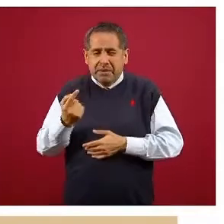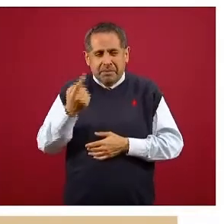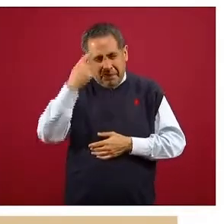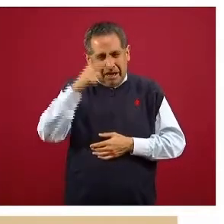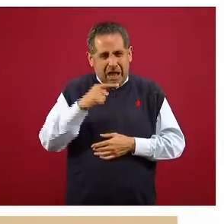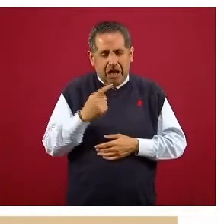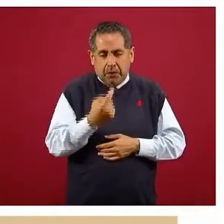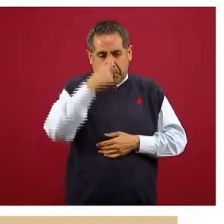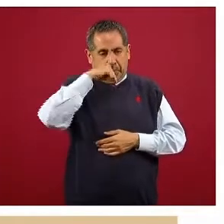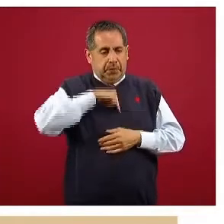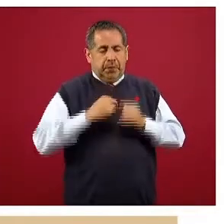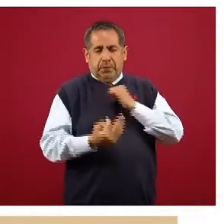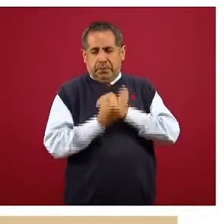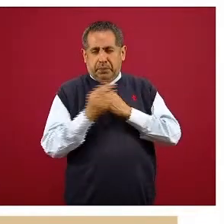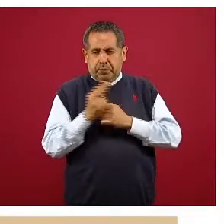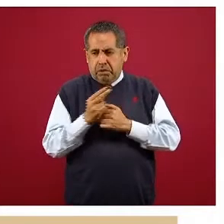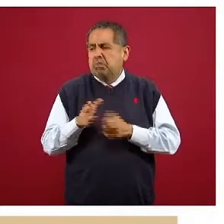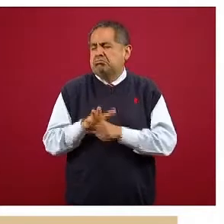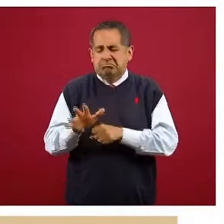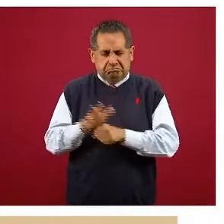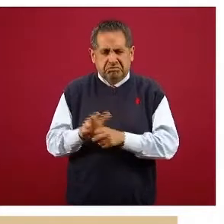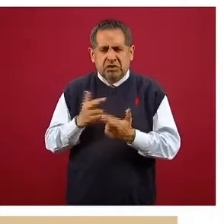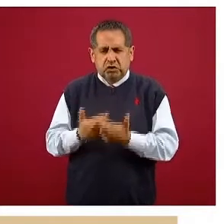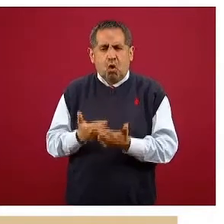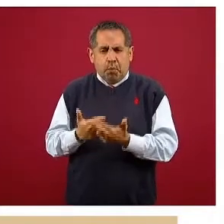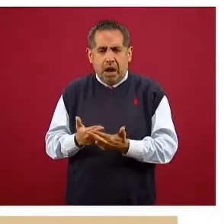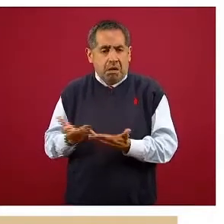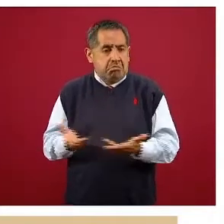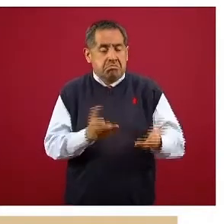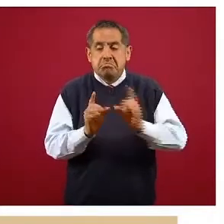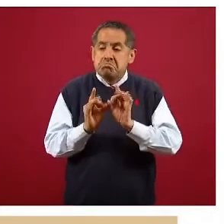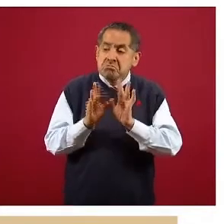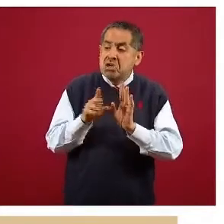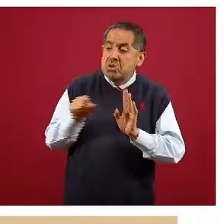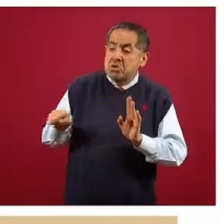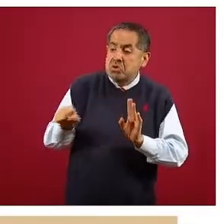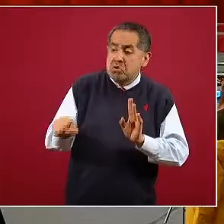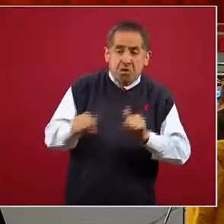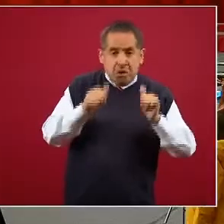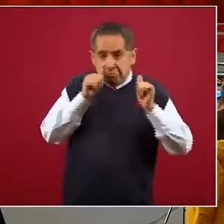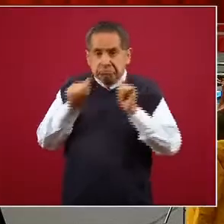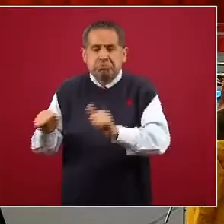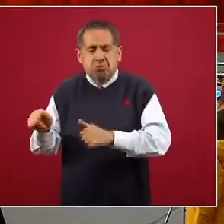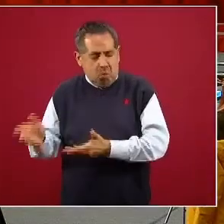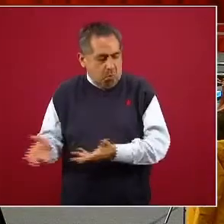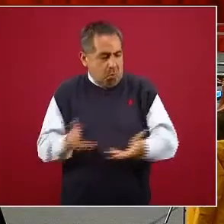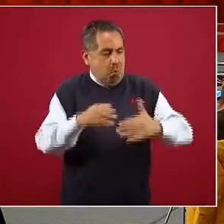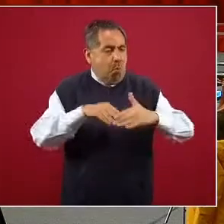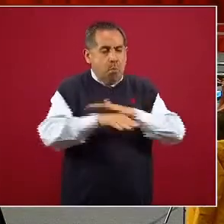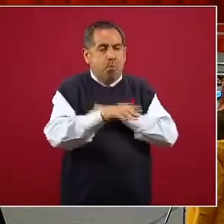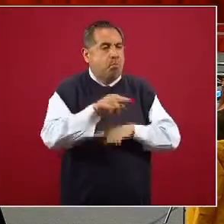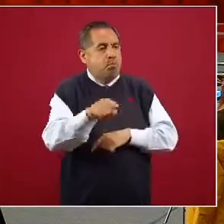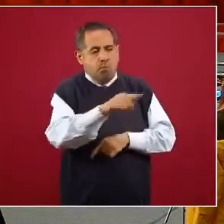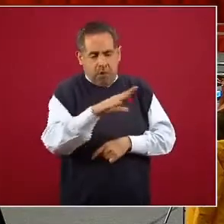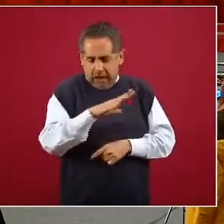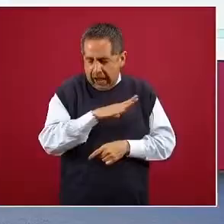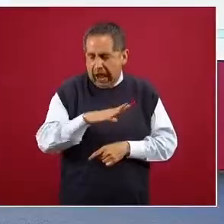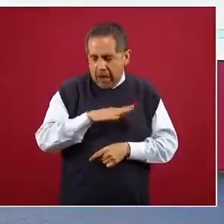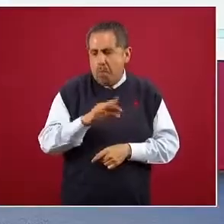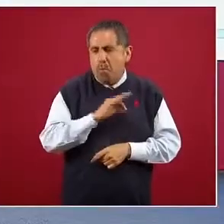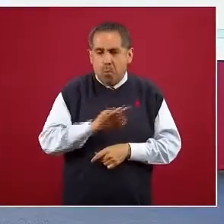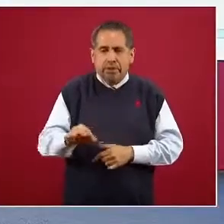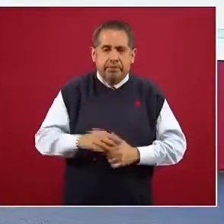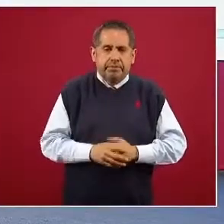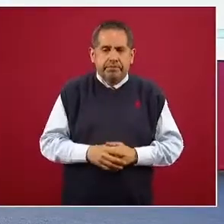entonces están listas y están atentas para poder recibir y brindar la atención que este tipo de pacientes requieren. Vamos a